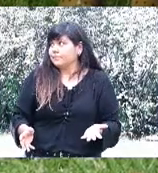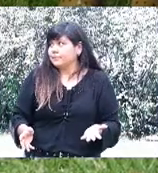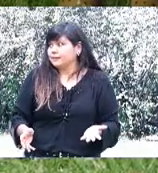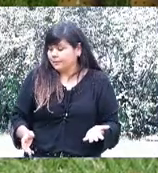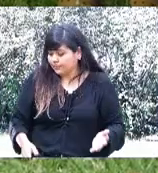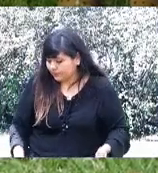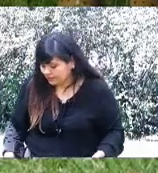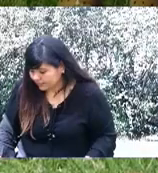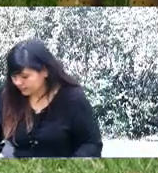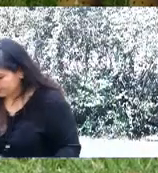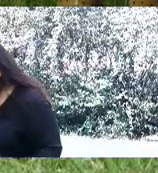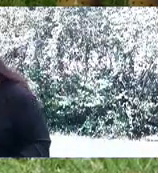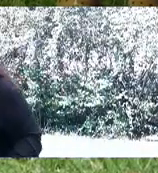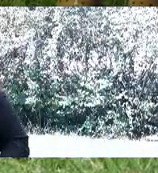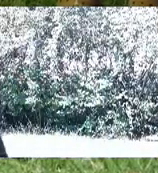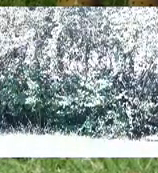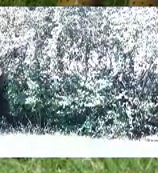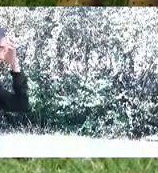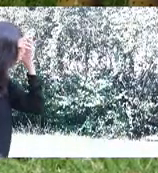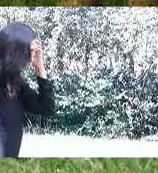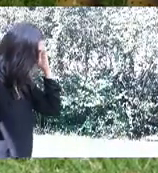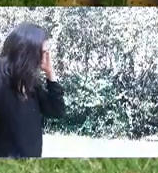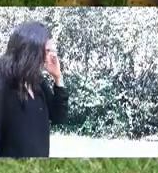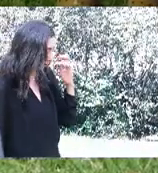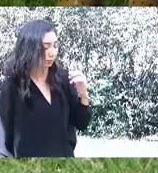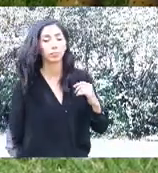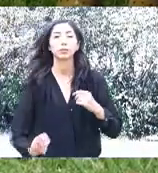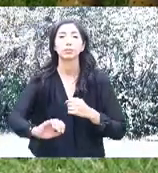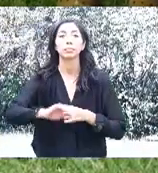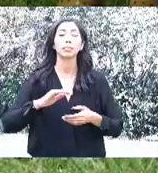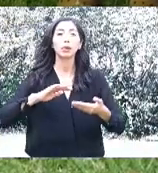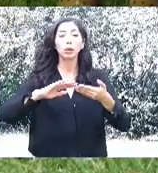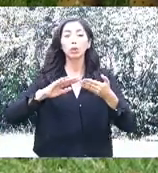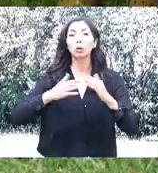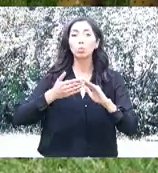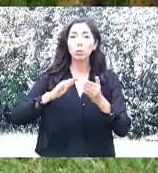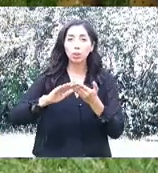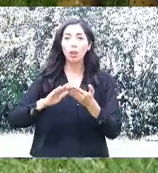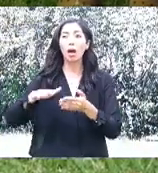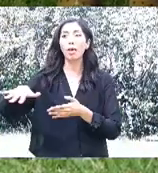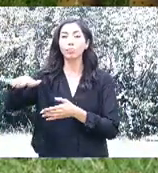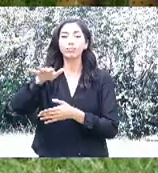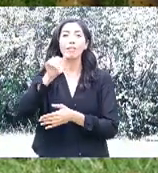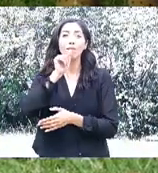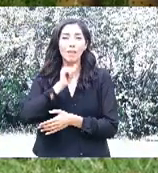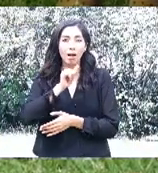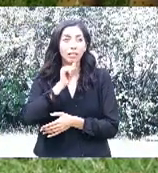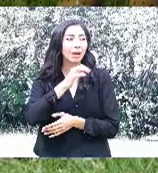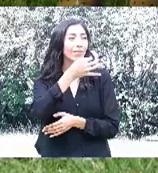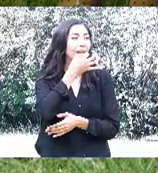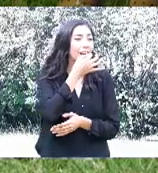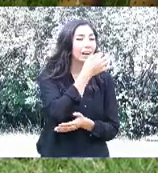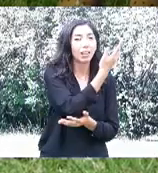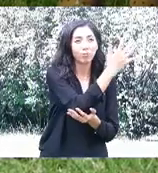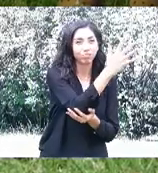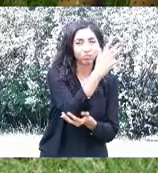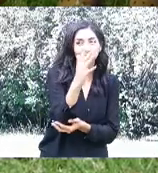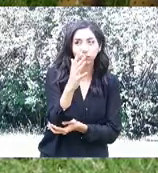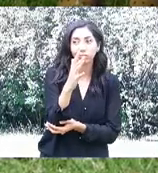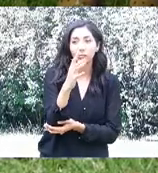extenso en una ciudad como decían delante muy segregada con falta de áreas verdes y que además es un parque que también tiene